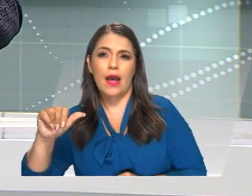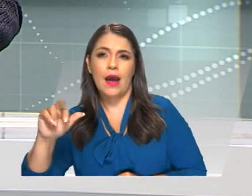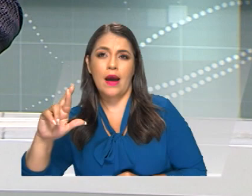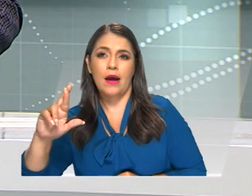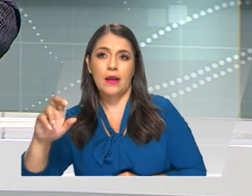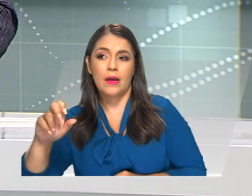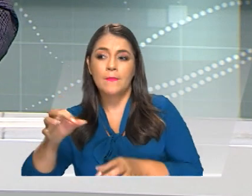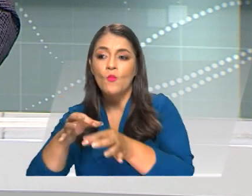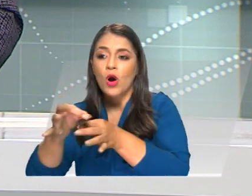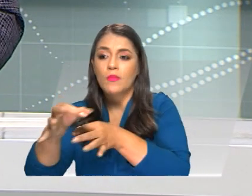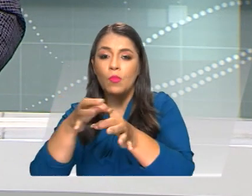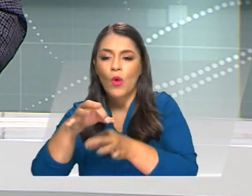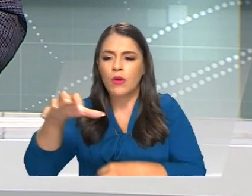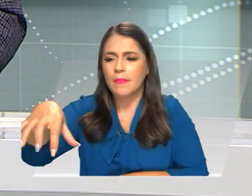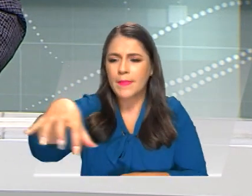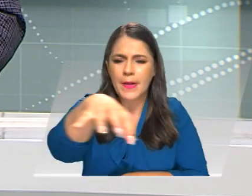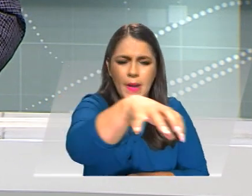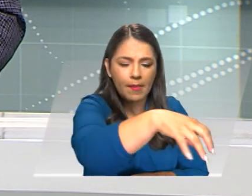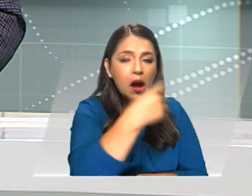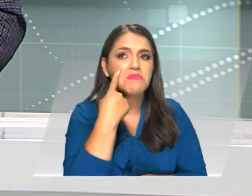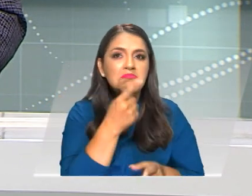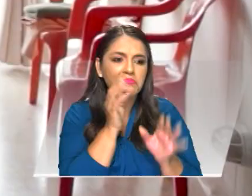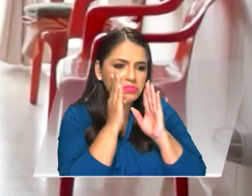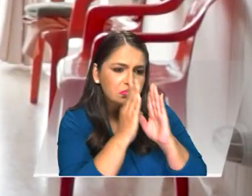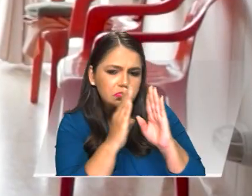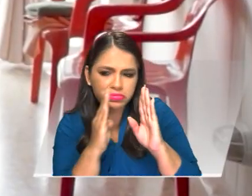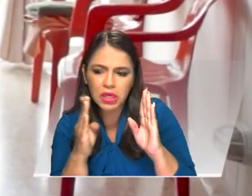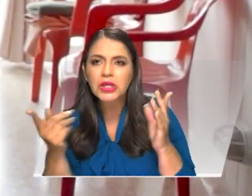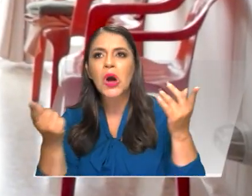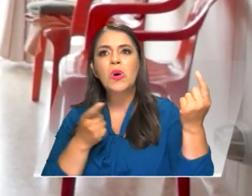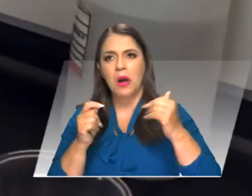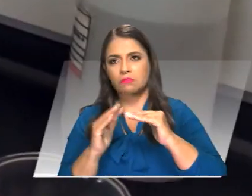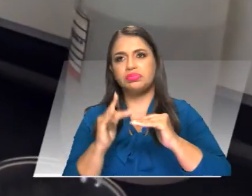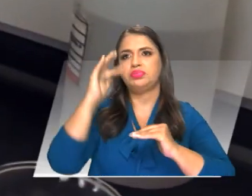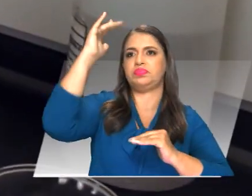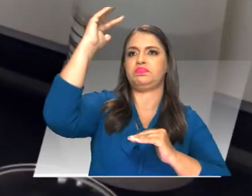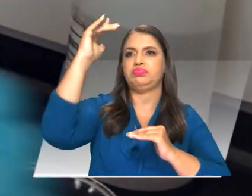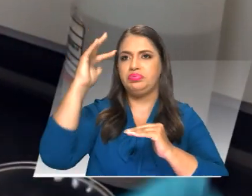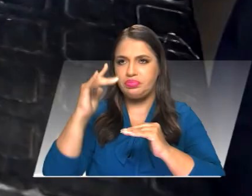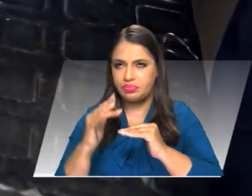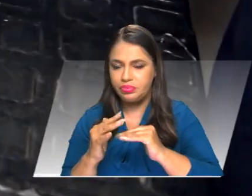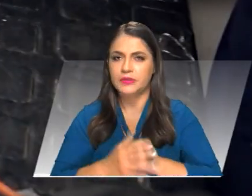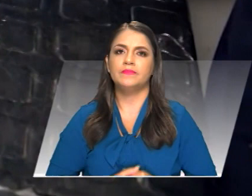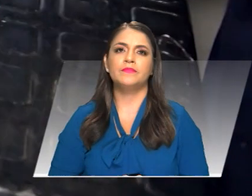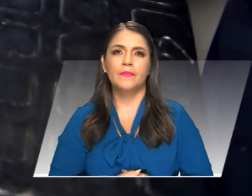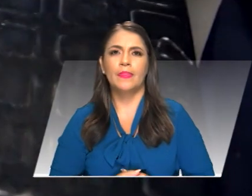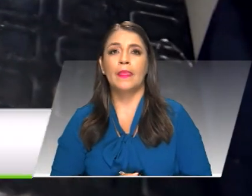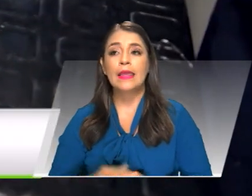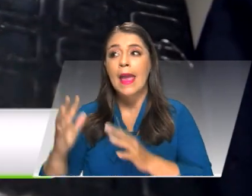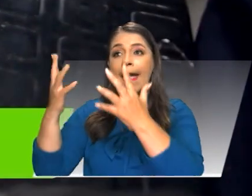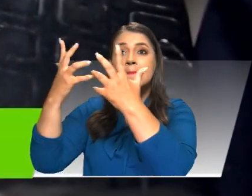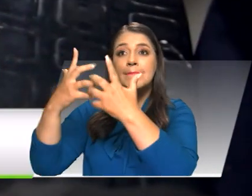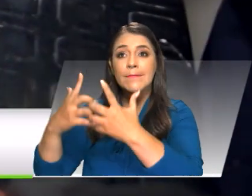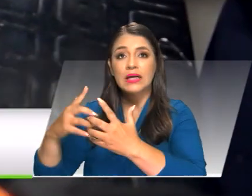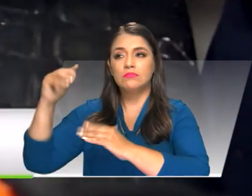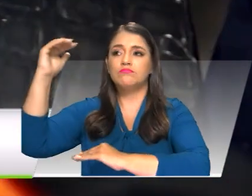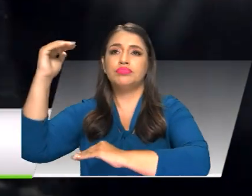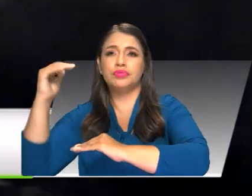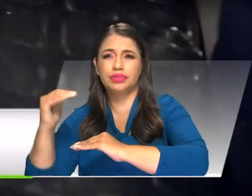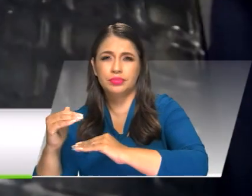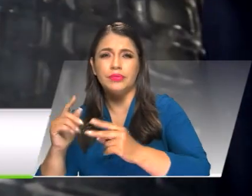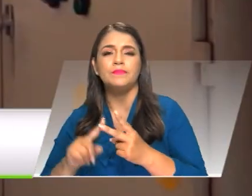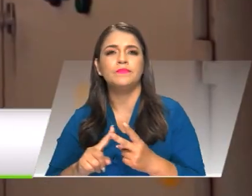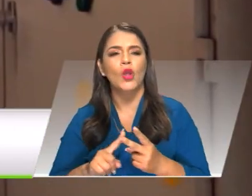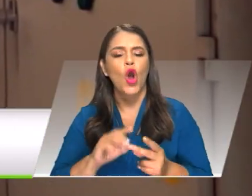meta de reducción del efecto invernadero además de los procesos de carbó neutralidad de las empresas formales viene trabajando con los